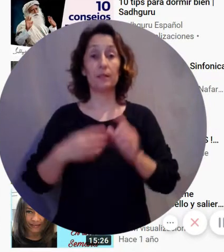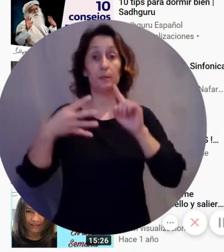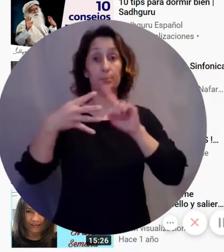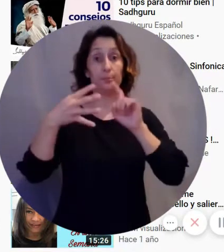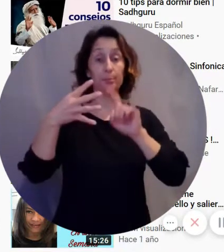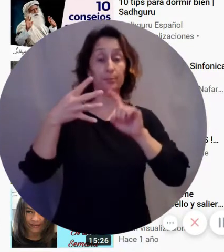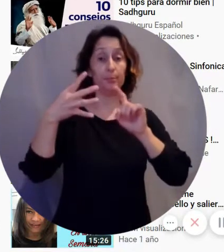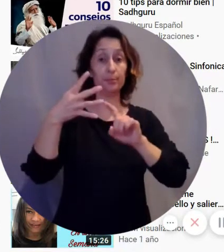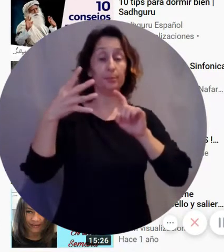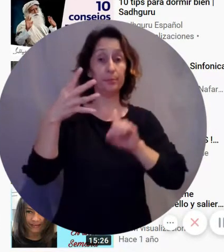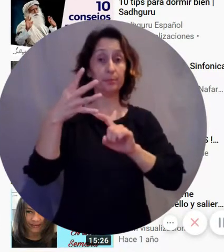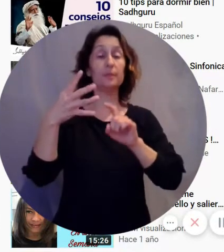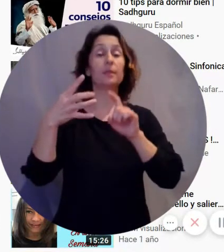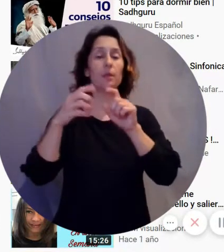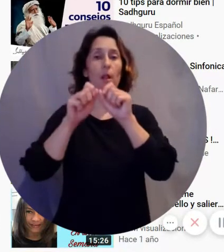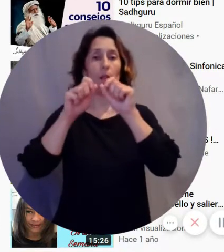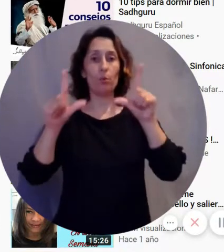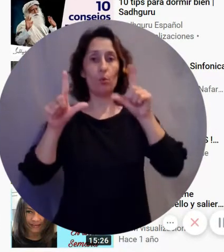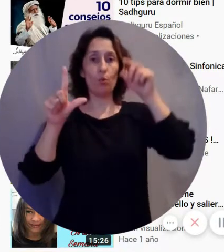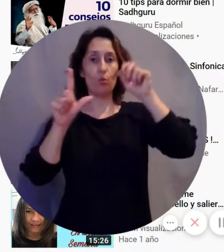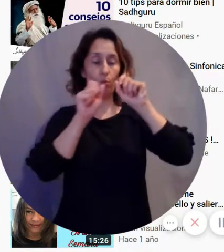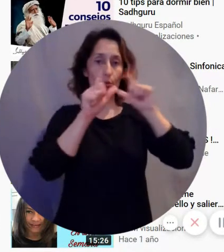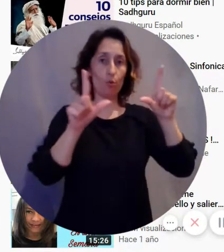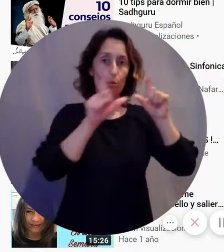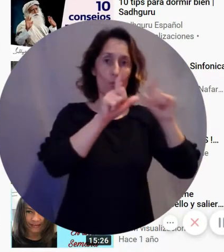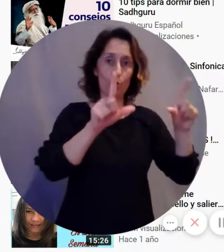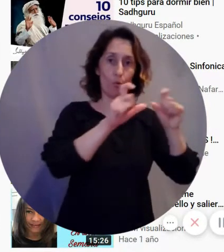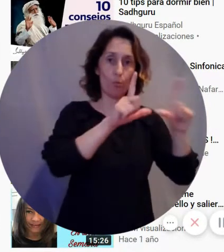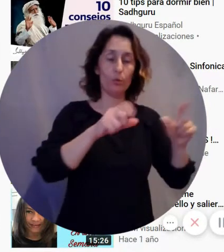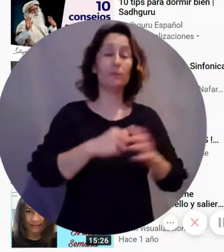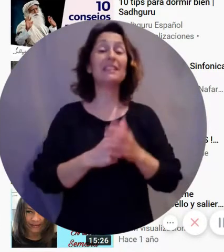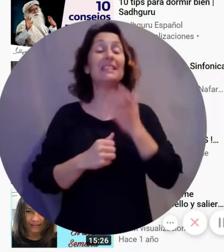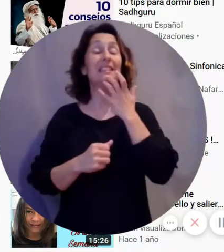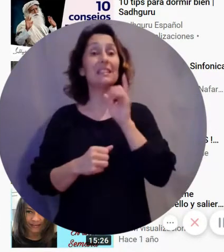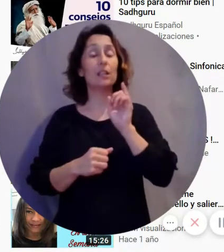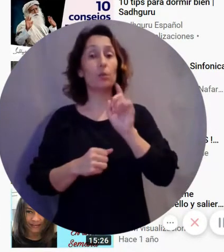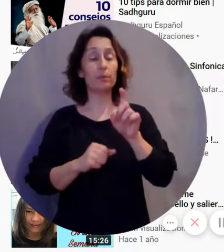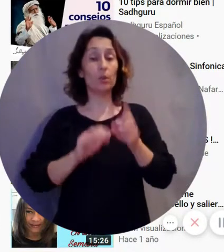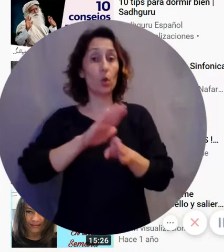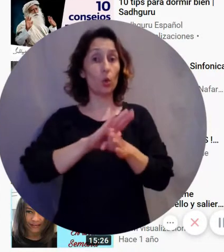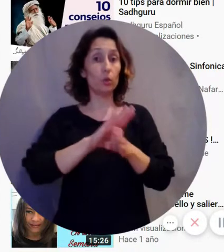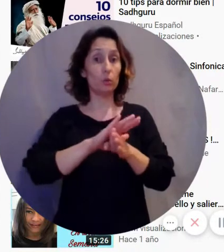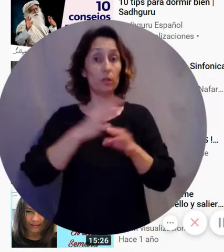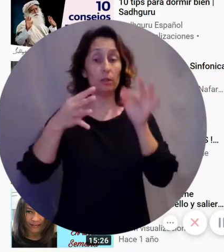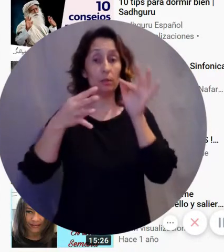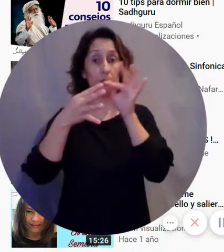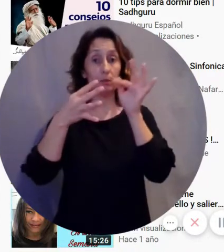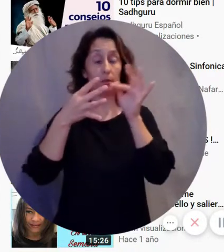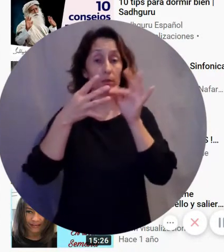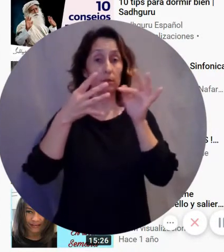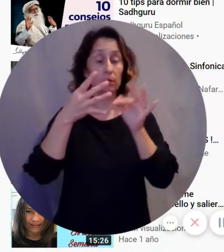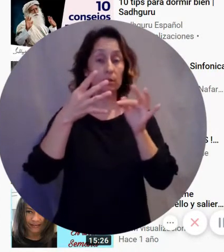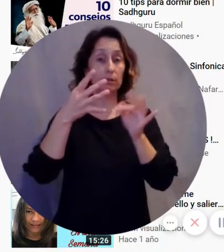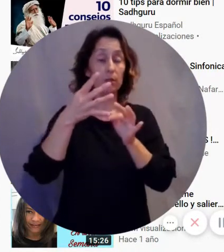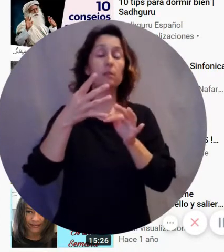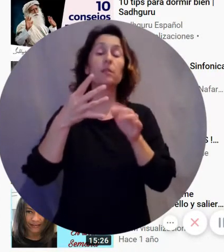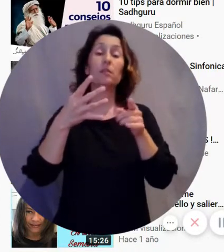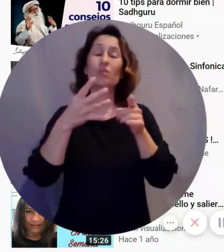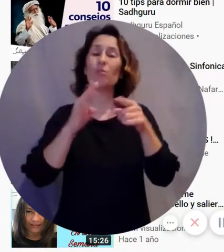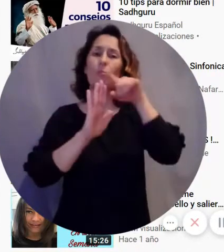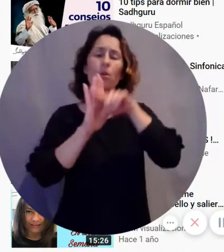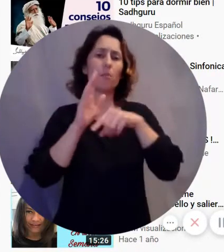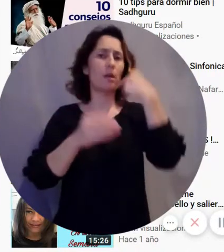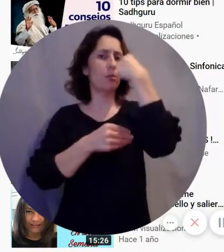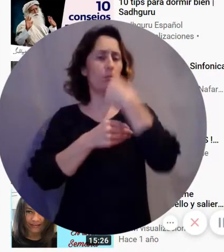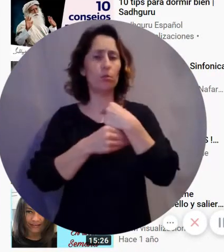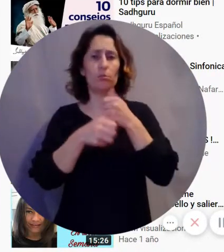contenido de ellos. En caso de pulsar Continuar, sin escoger el bloque, el programa nos guiará por el orden lógico que hay que seguir para completar y enviar